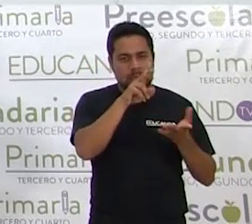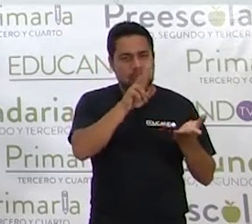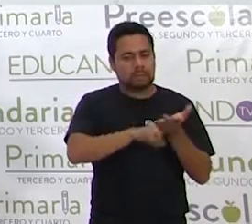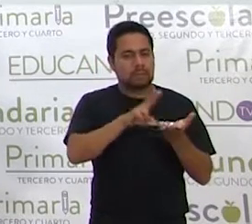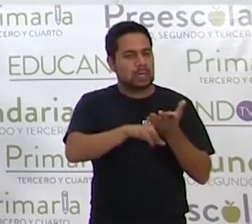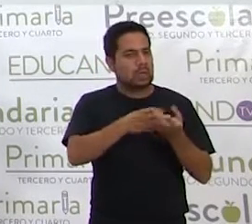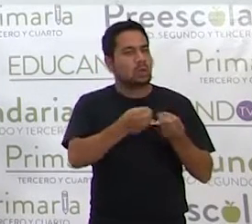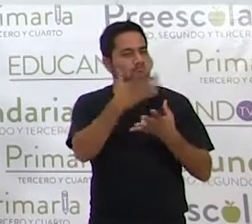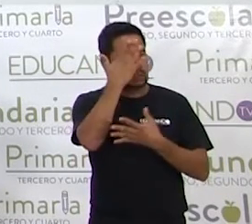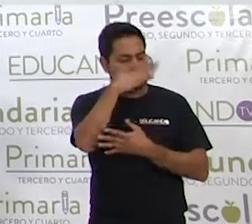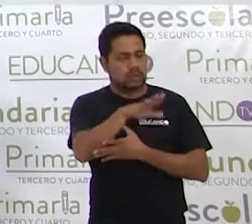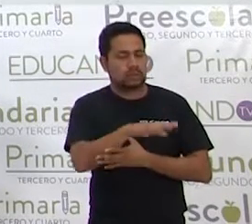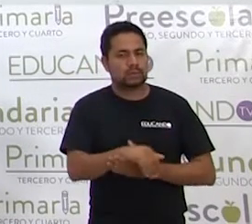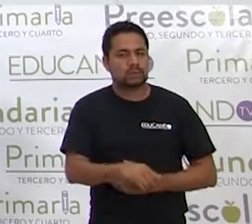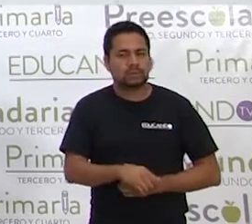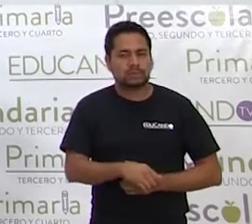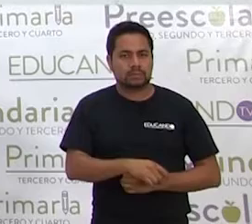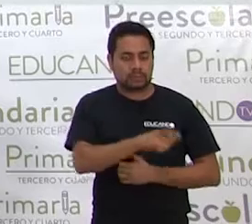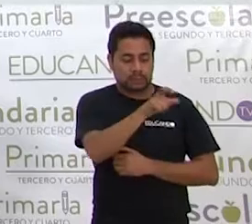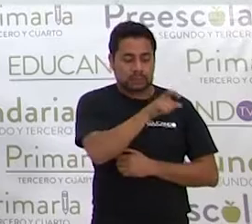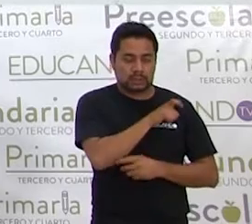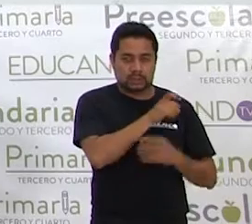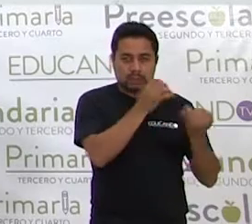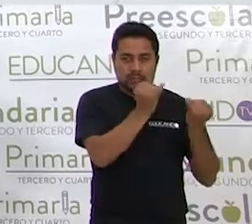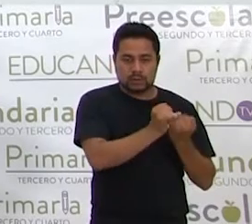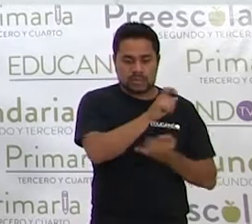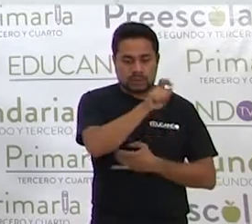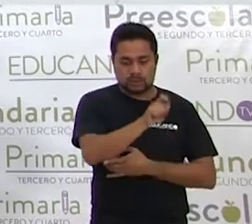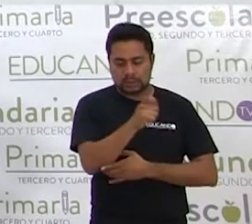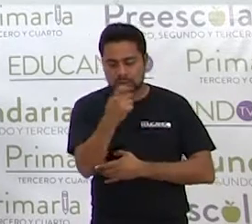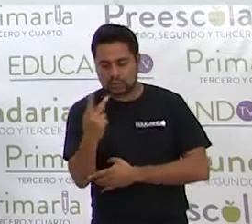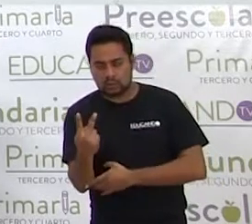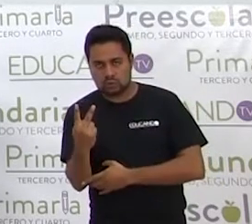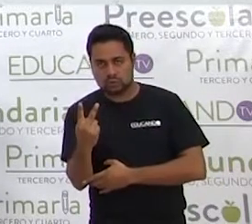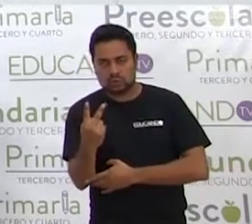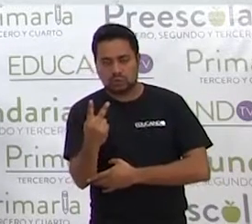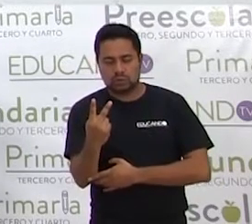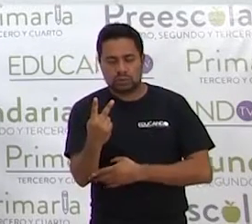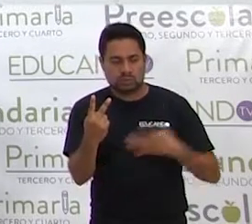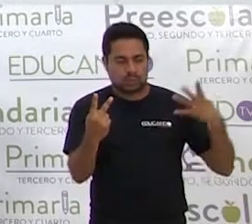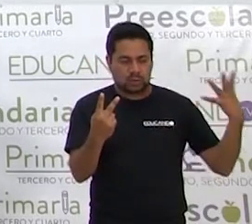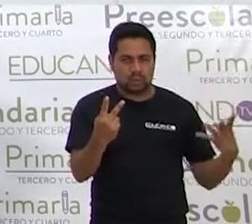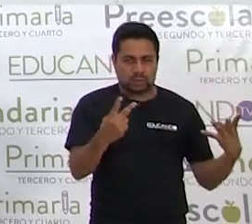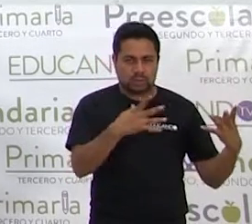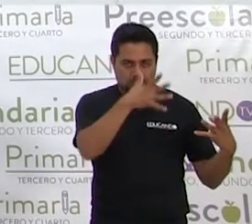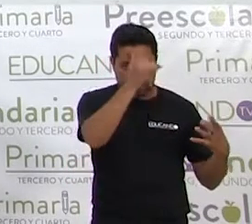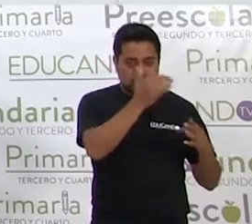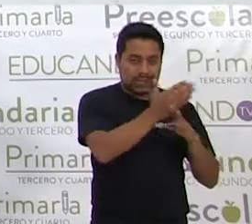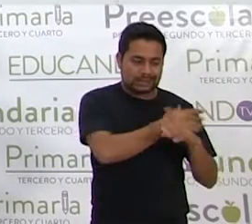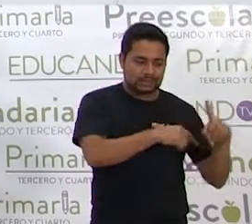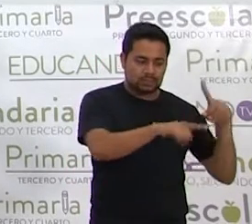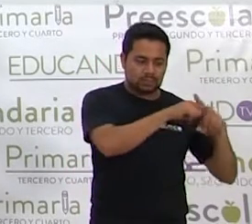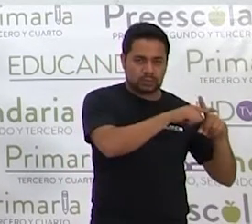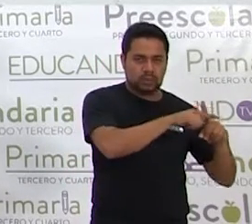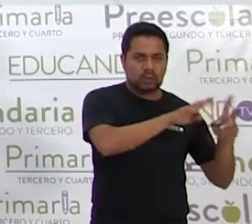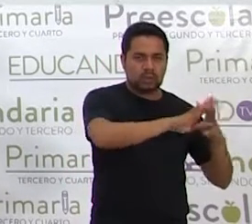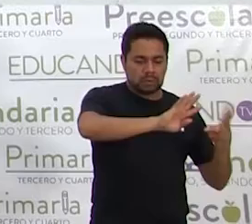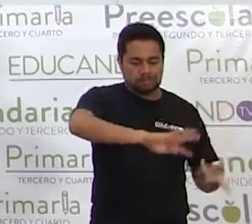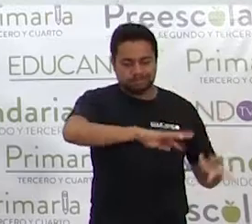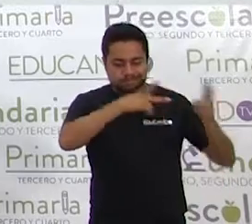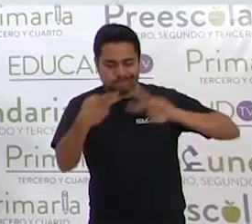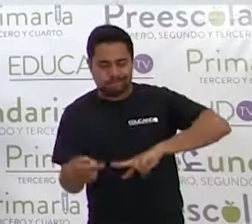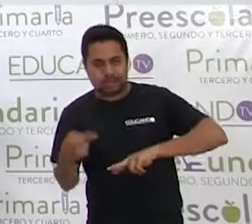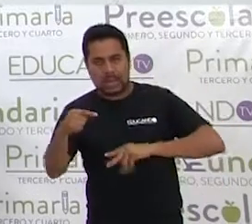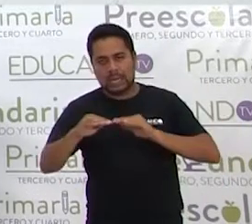su valor y queda como x igual a 22 si el 4 está multiplicando como va a pasar